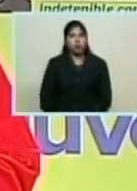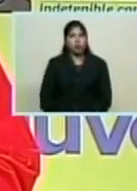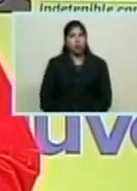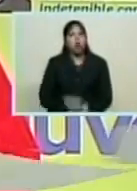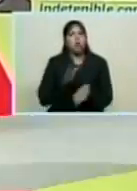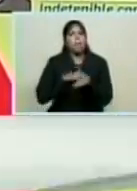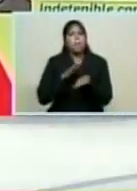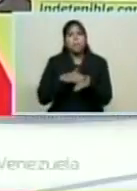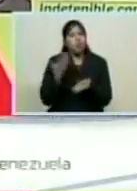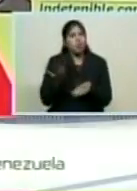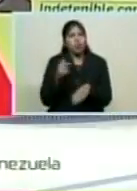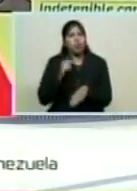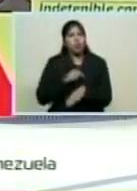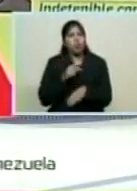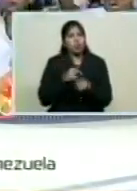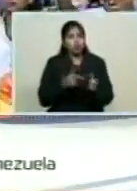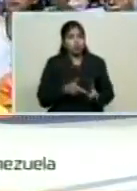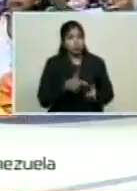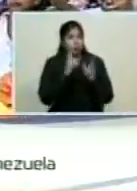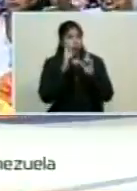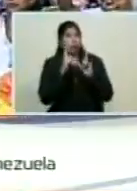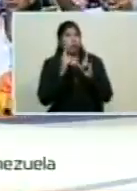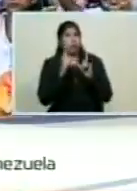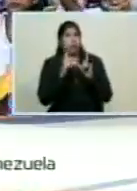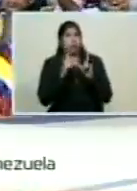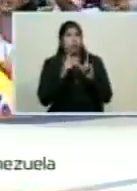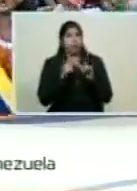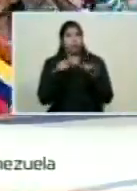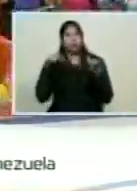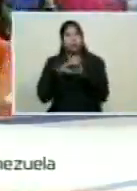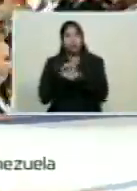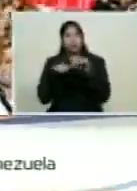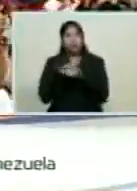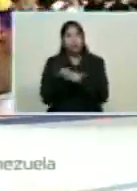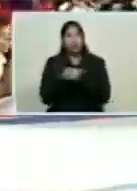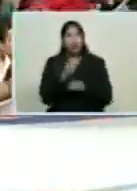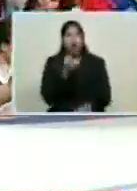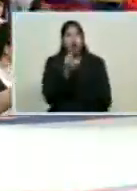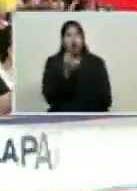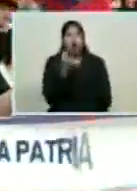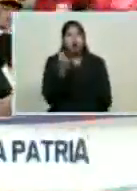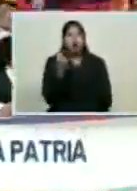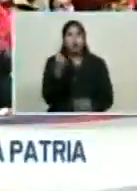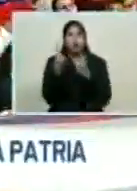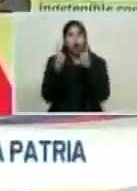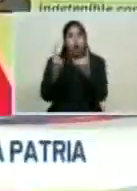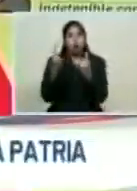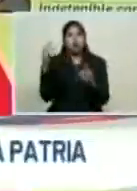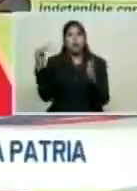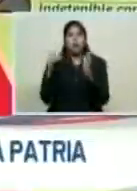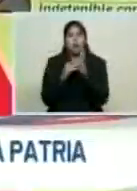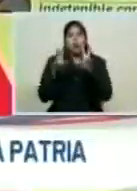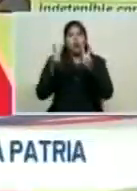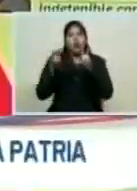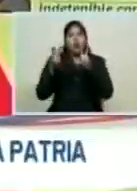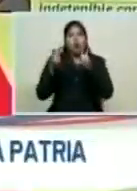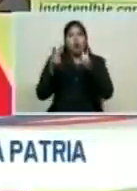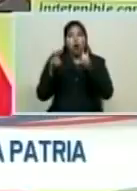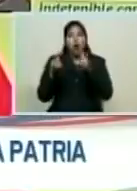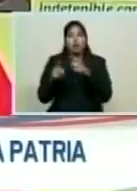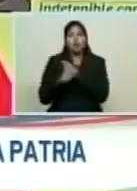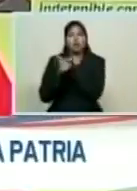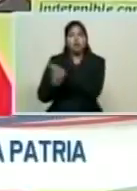Porque el Plan Chamba Juvenil permitió el milagro de ingresar 11.000 nuevos maestros y